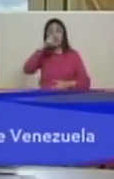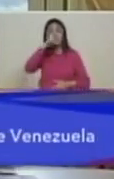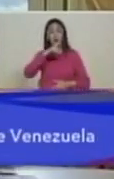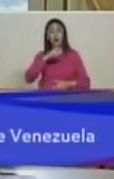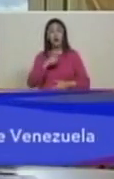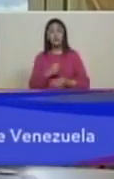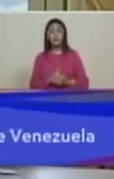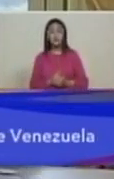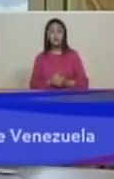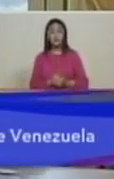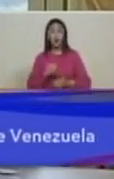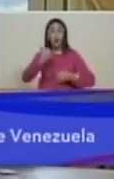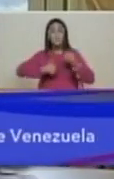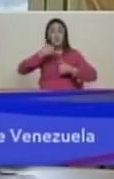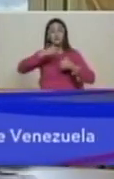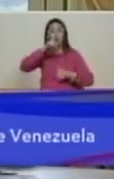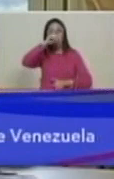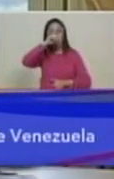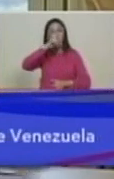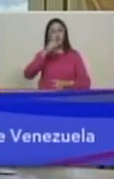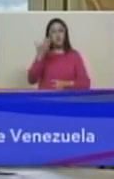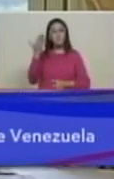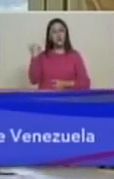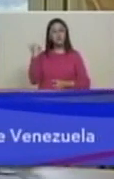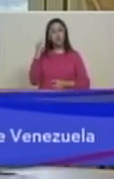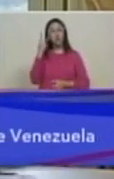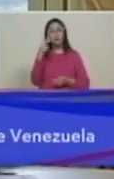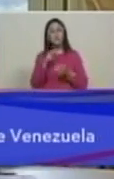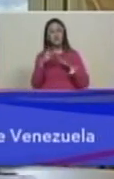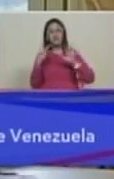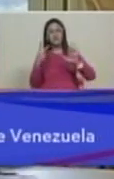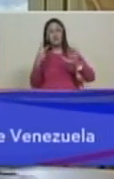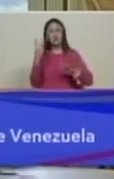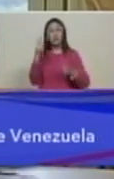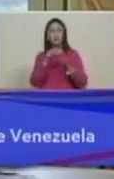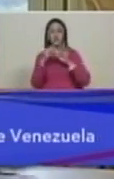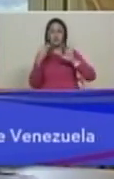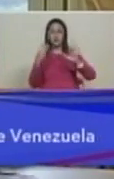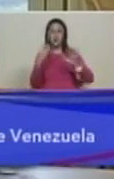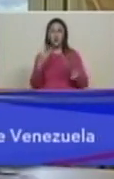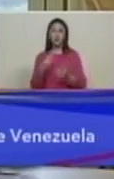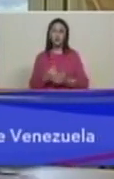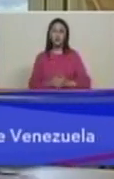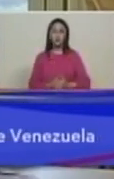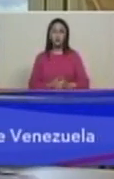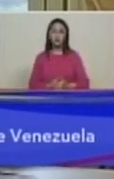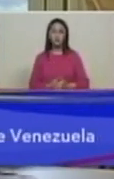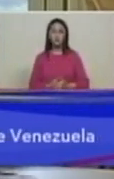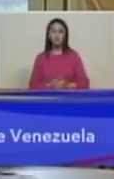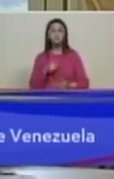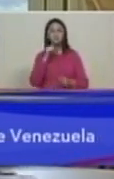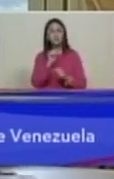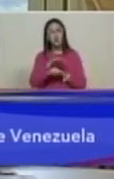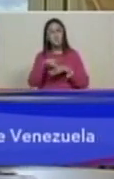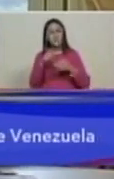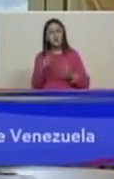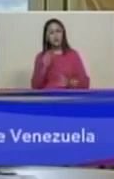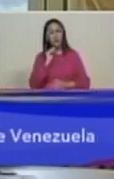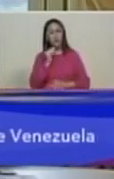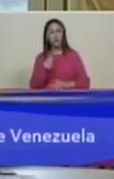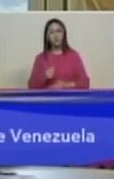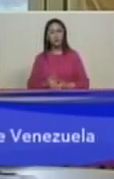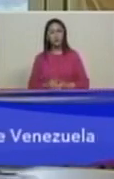en el año escolar 2017-2018. Y le decía al ministro de la Juventud, Pedro